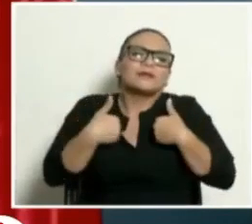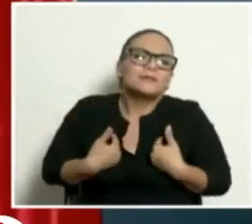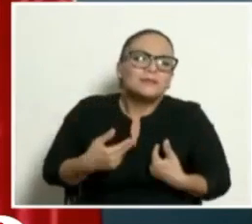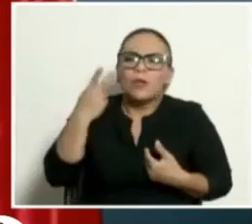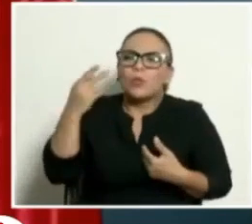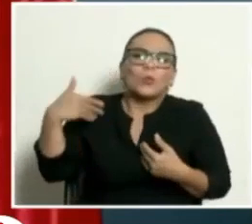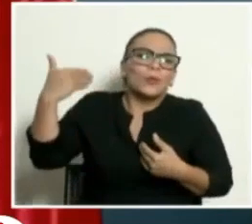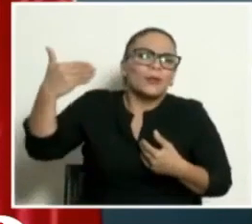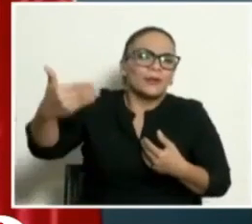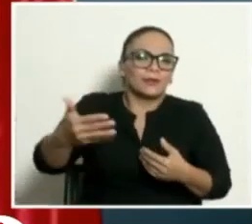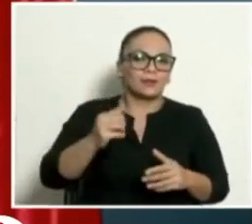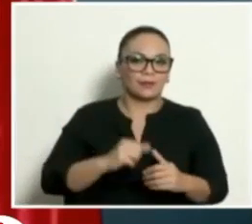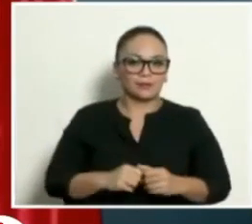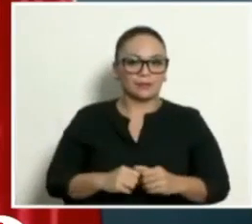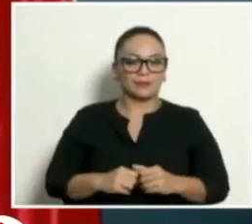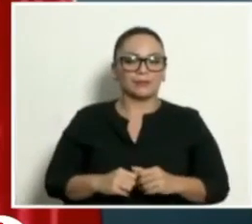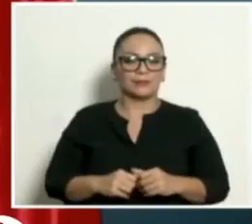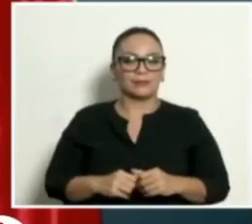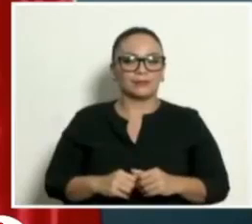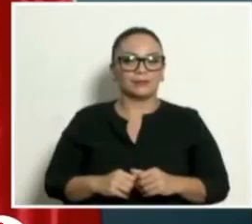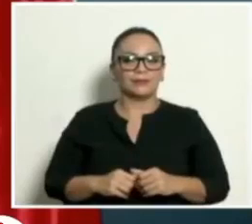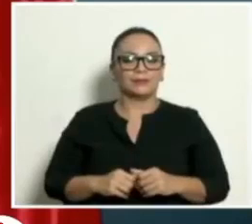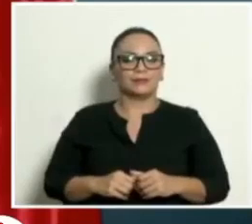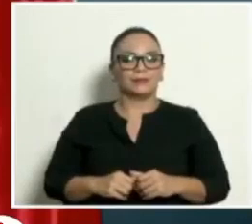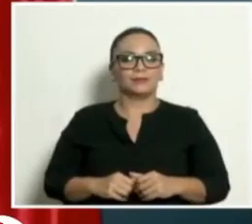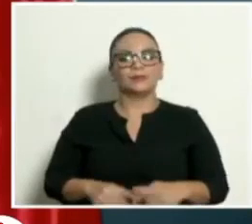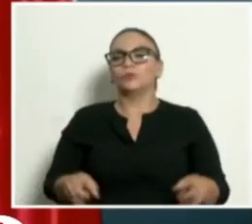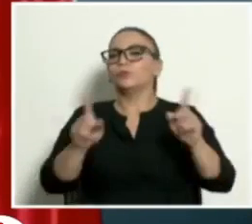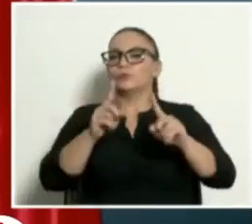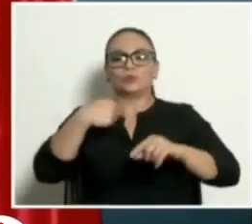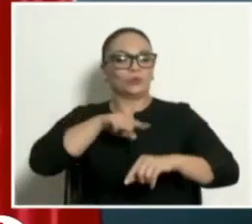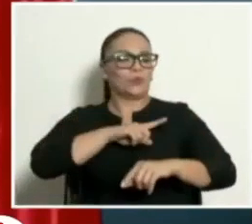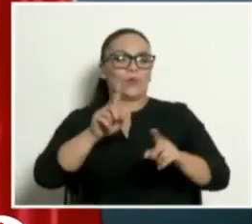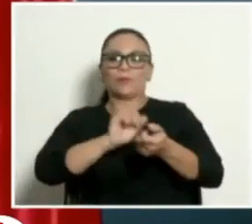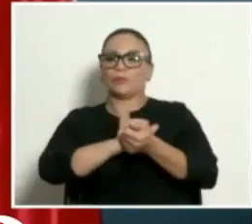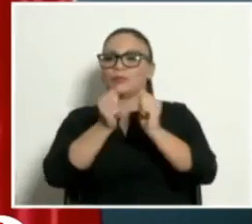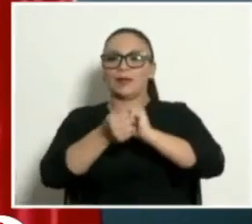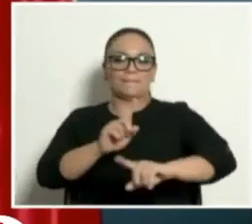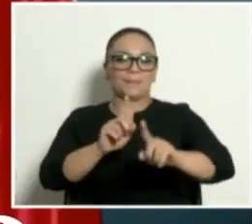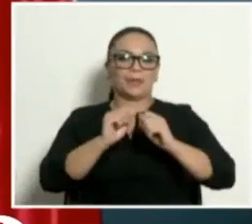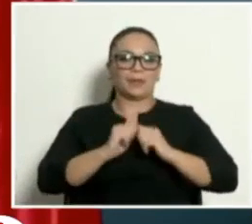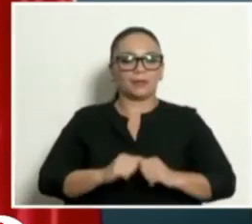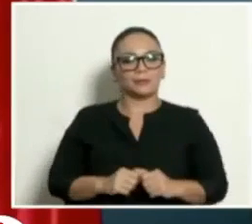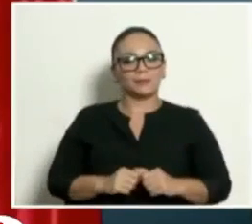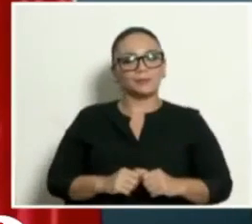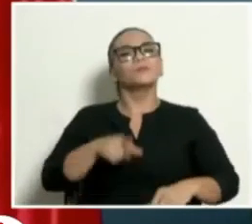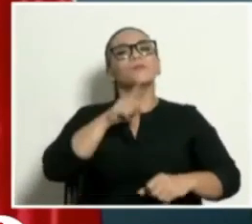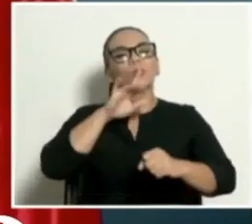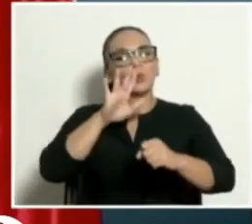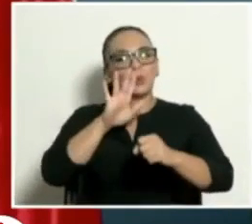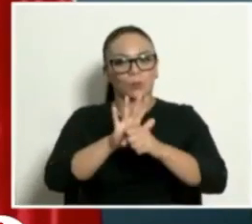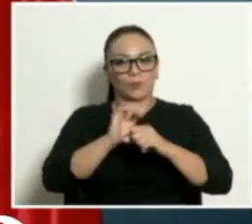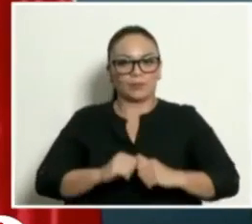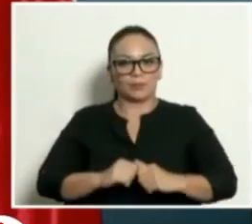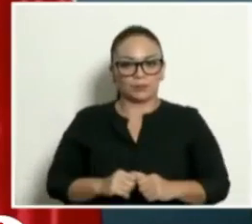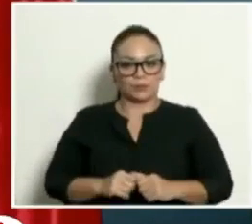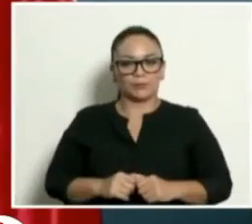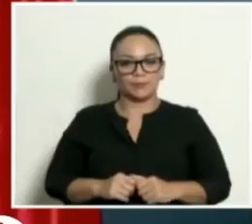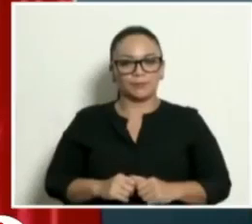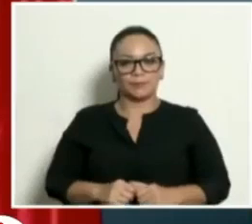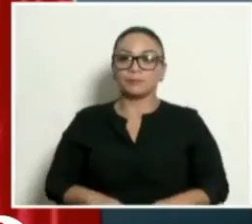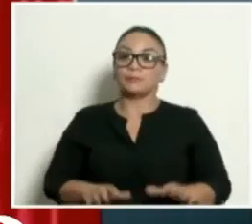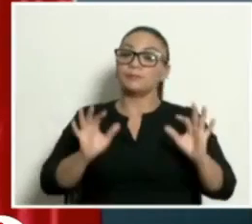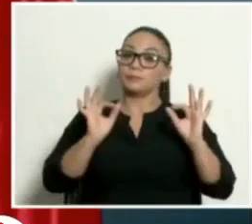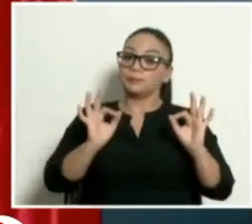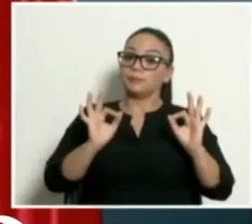de ver, no vamos a cambiar. Y ese es el compromiso. Ahora, las leyes